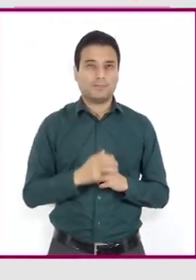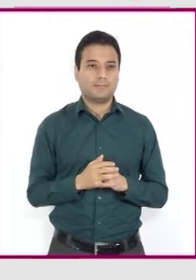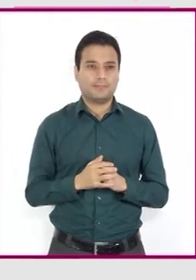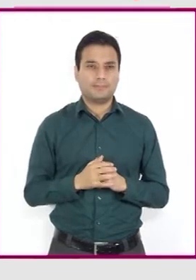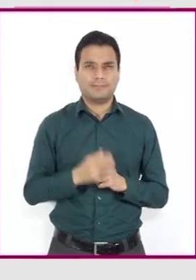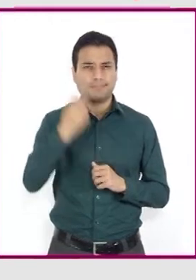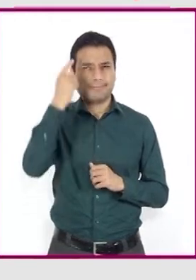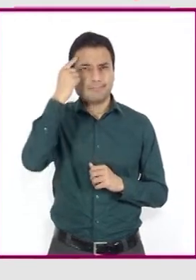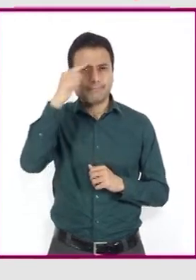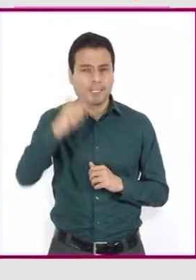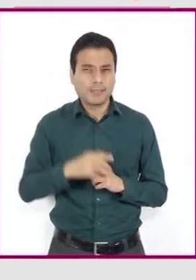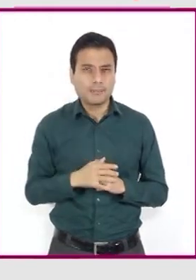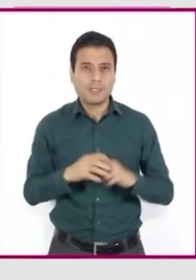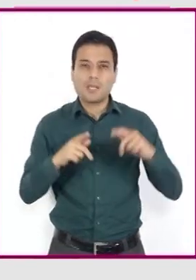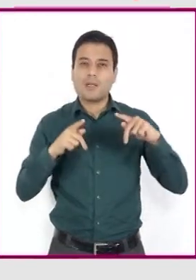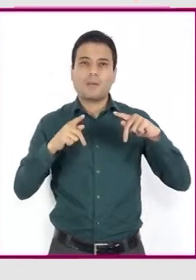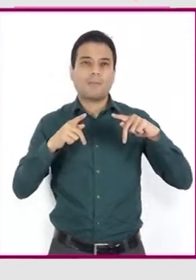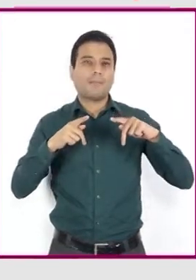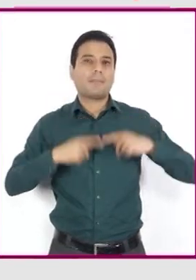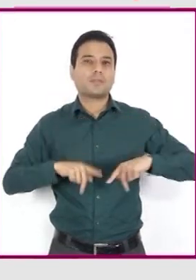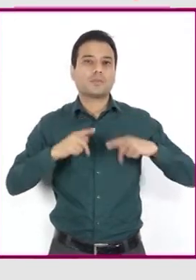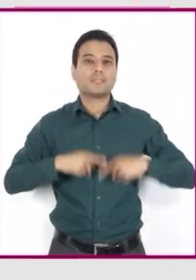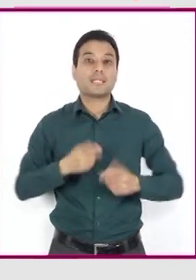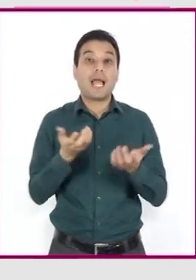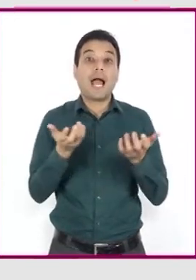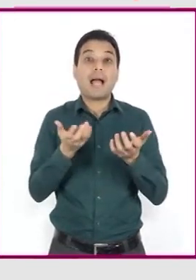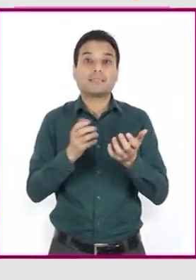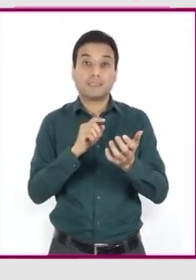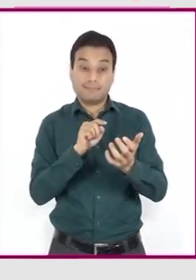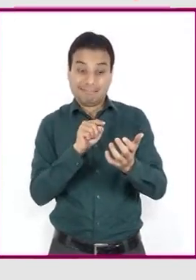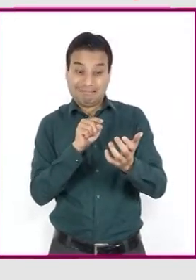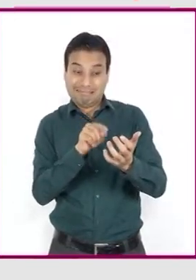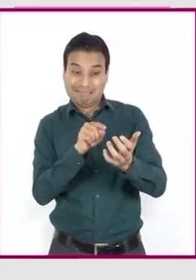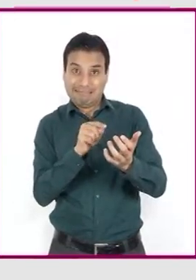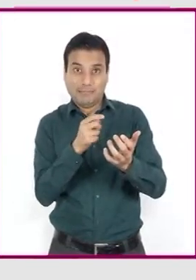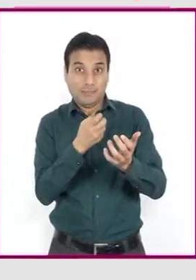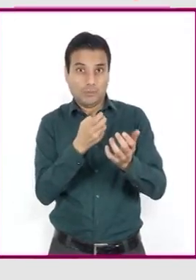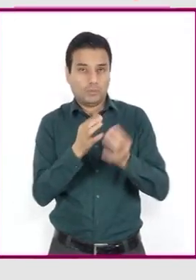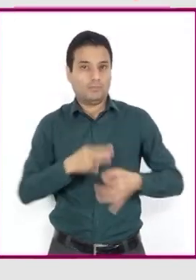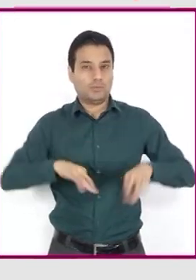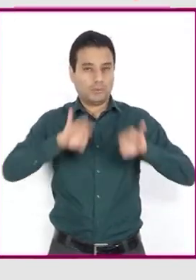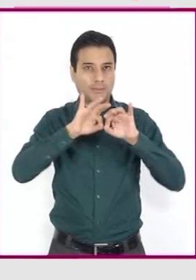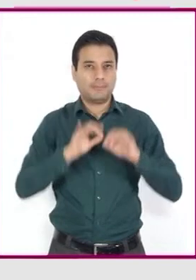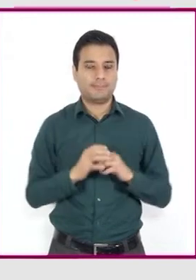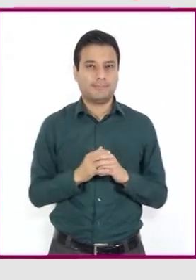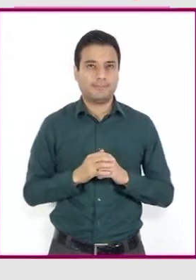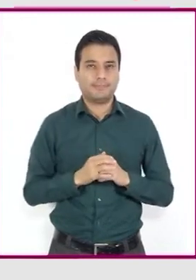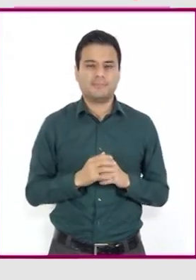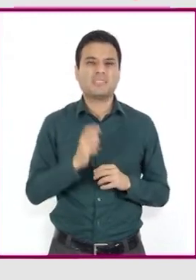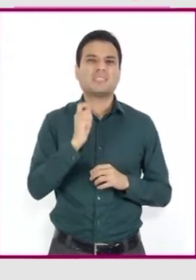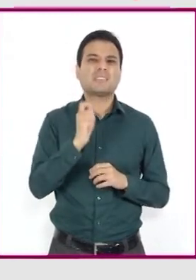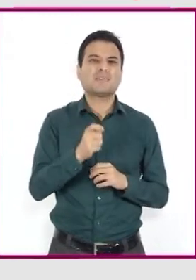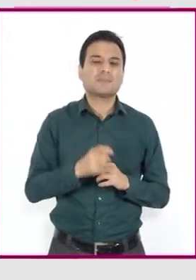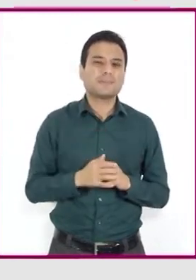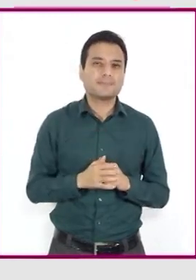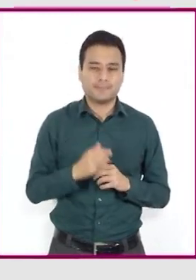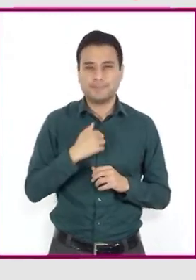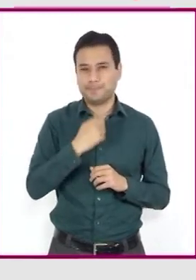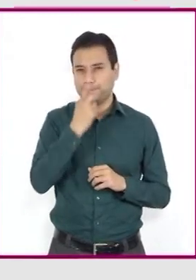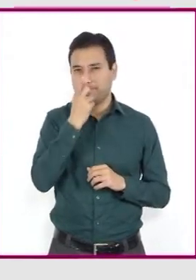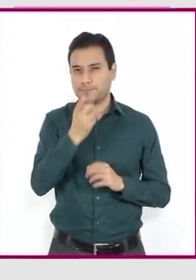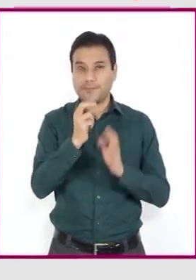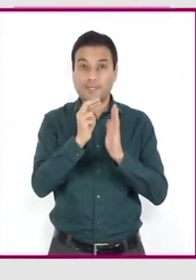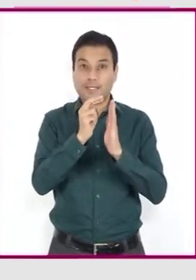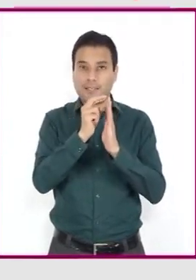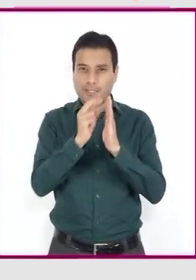manera, la atención recae en la acción y no en la persona que debe seguir las reglas. Por lo tanto, se indica que el reglamento